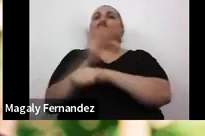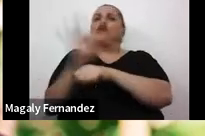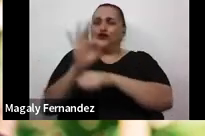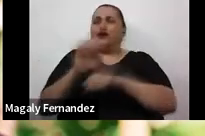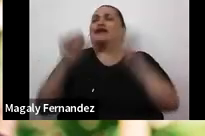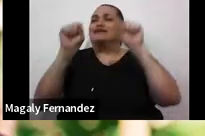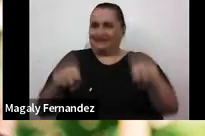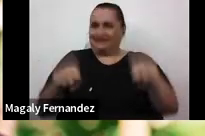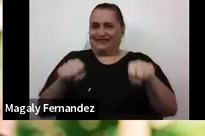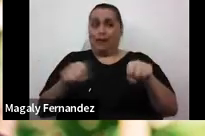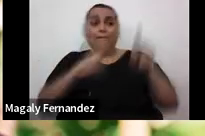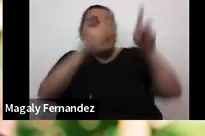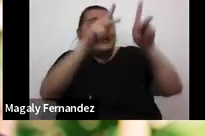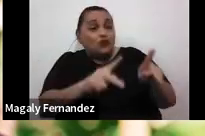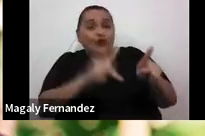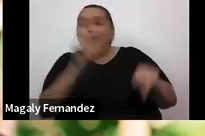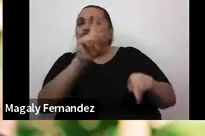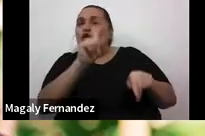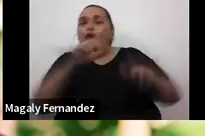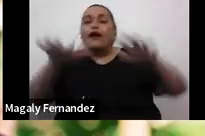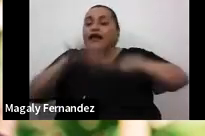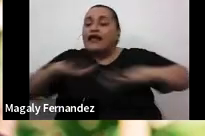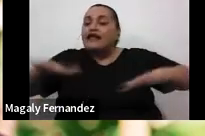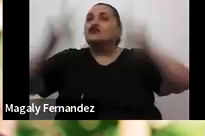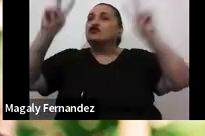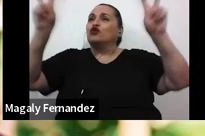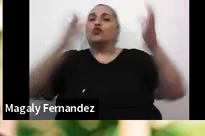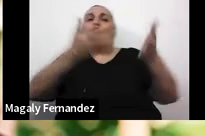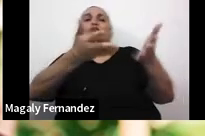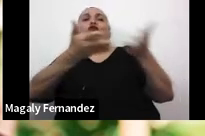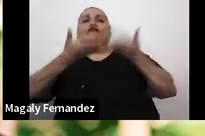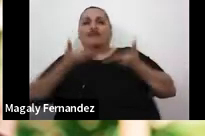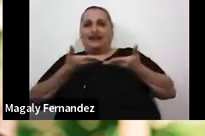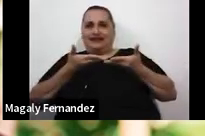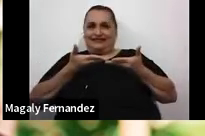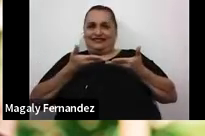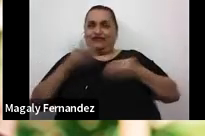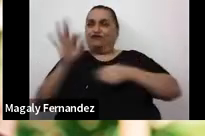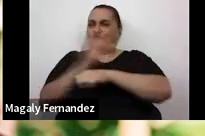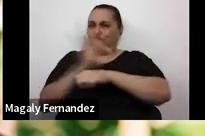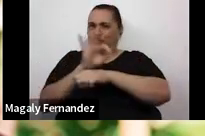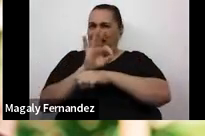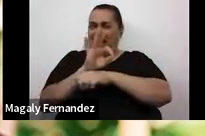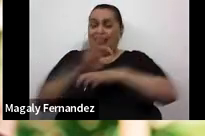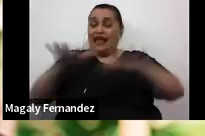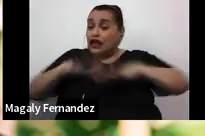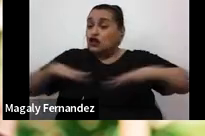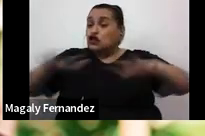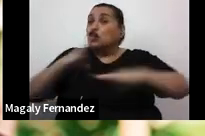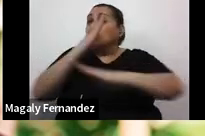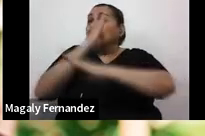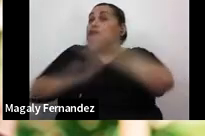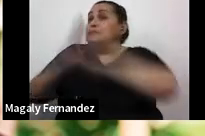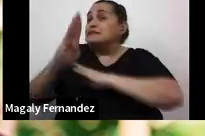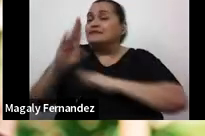es que la persona es funcional es que ese entorno me ofrece funcionalidad este entorno no es discapacitante sino que